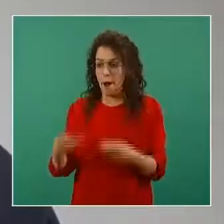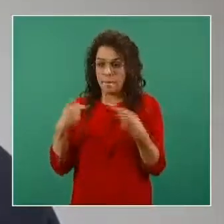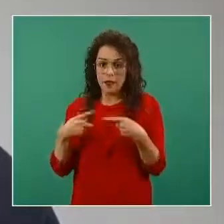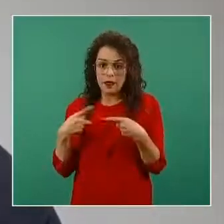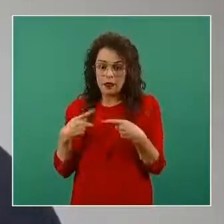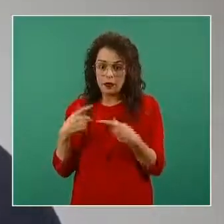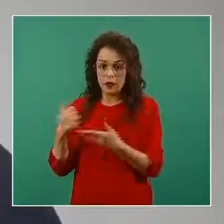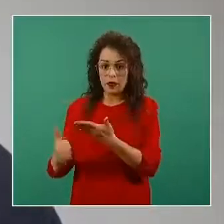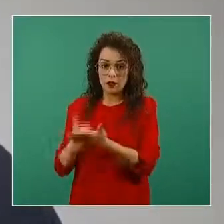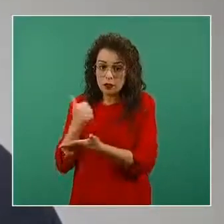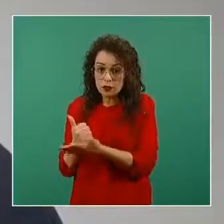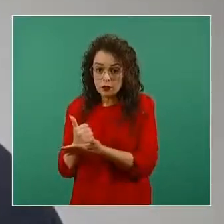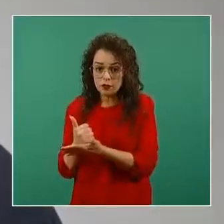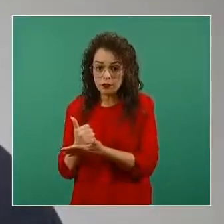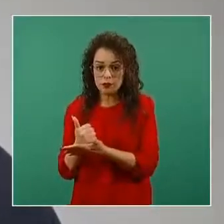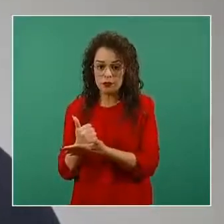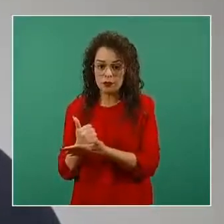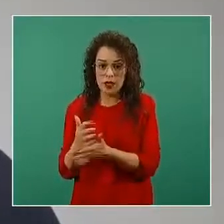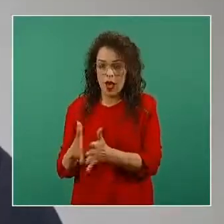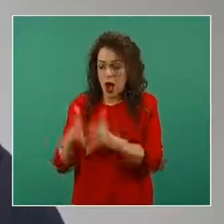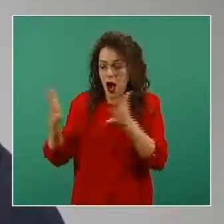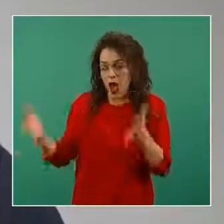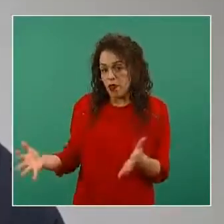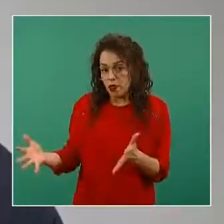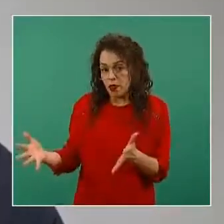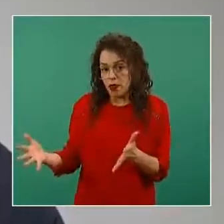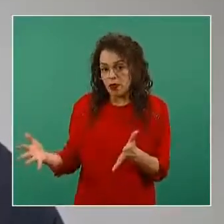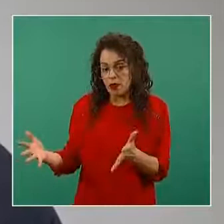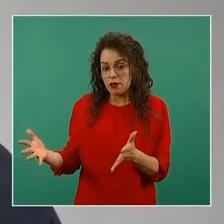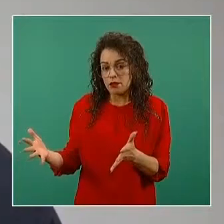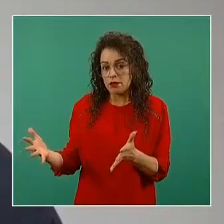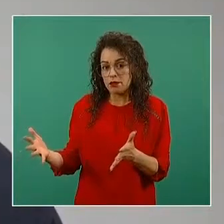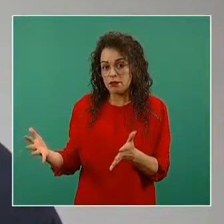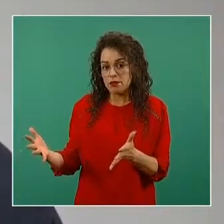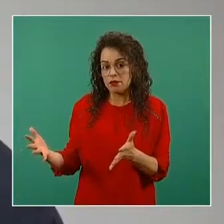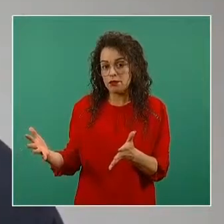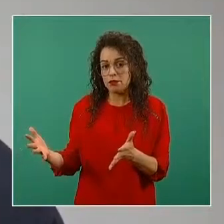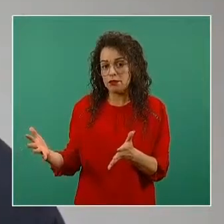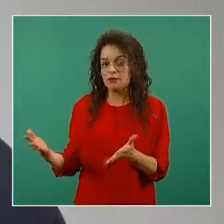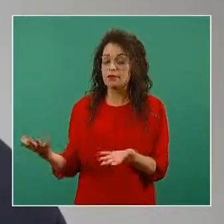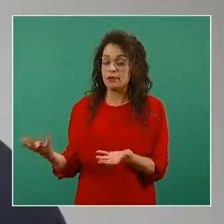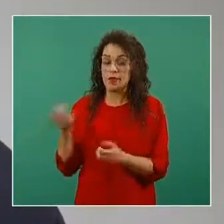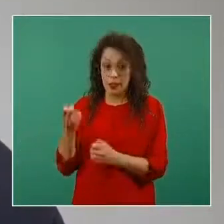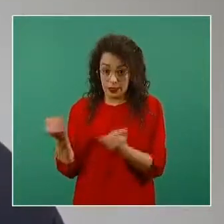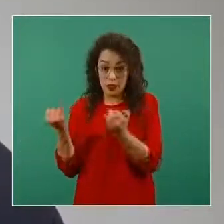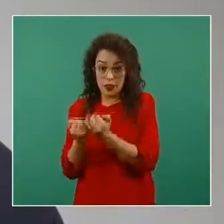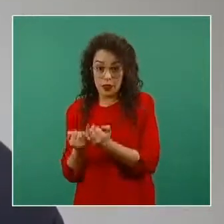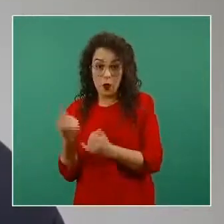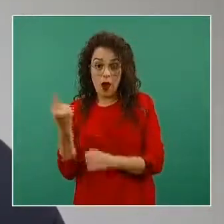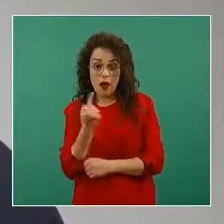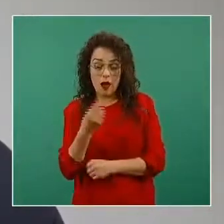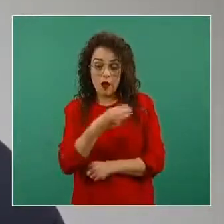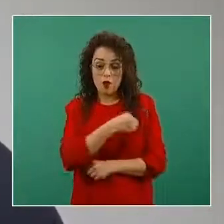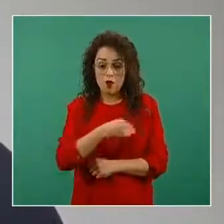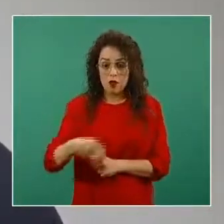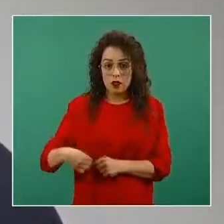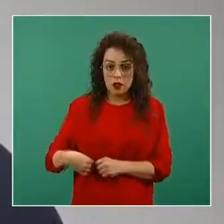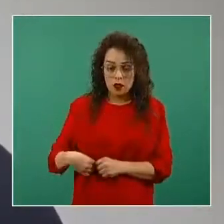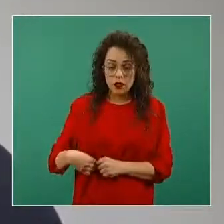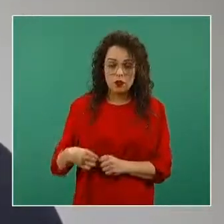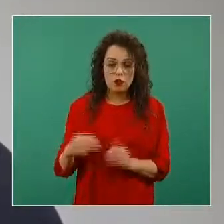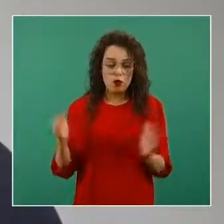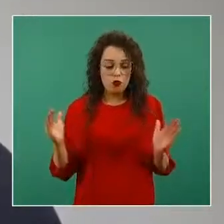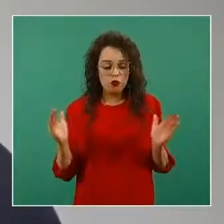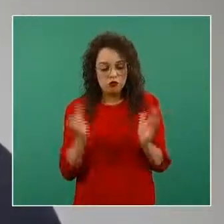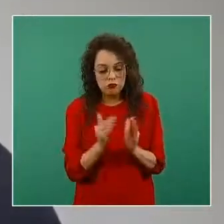una densidad poblacional grande y que tenga retos muy particulares, a un municipio rural